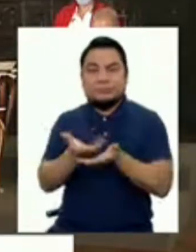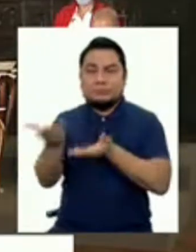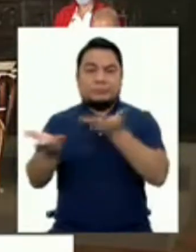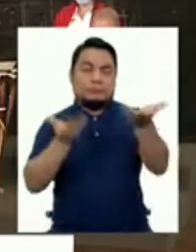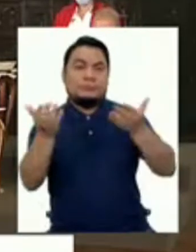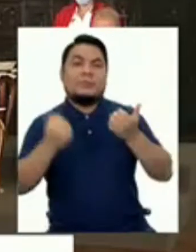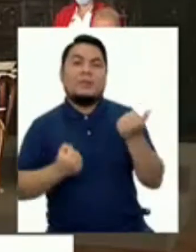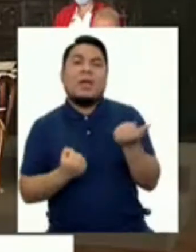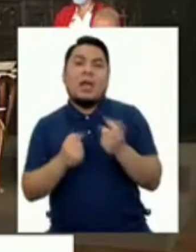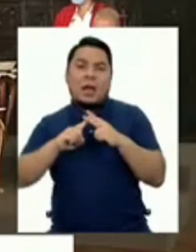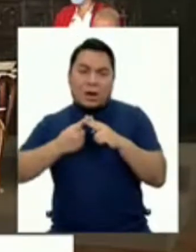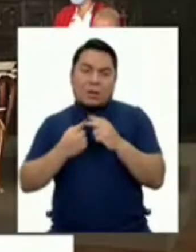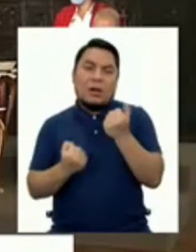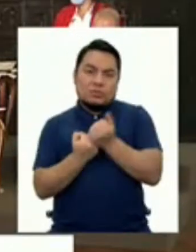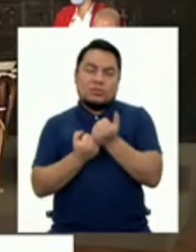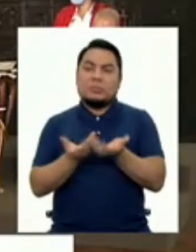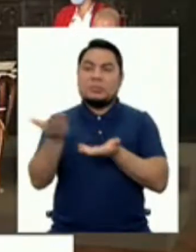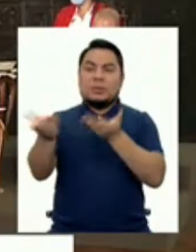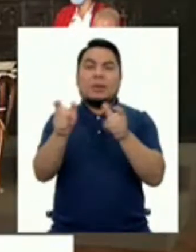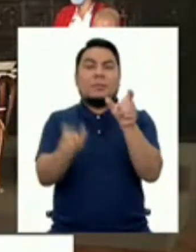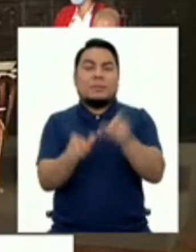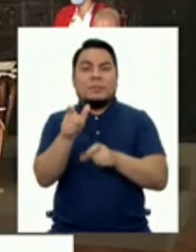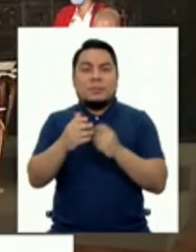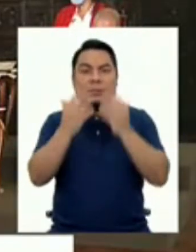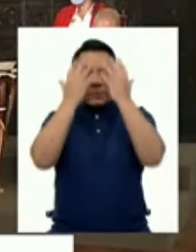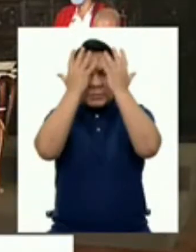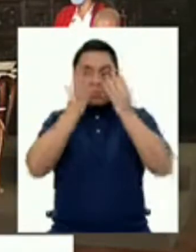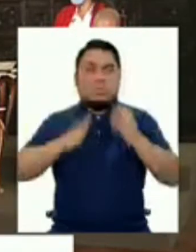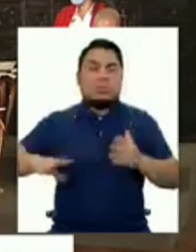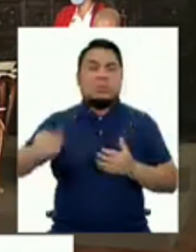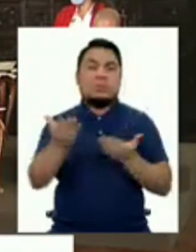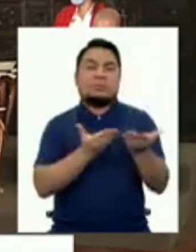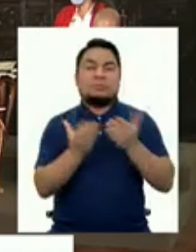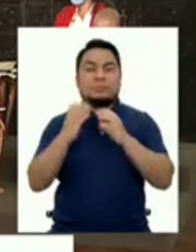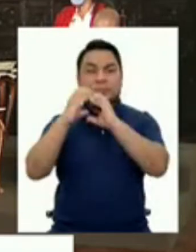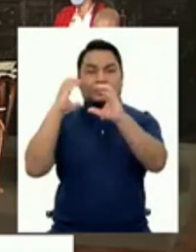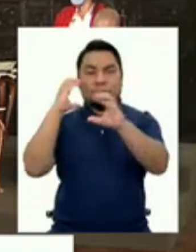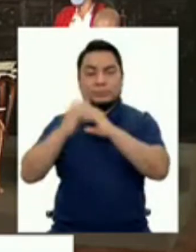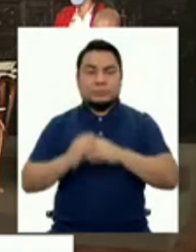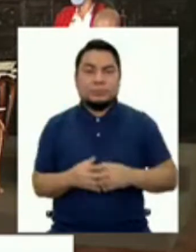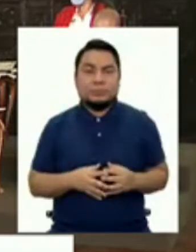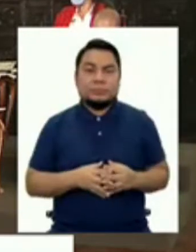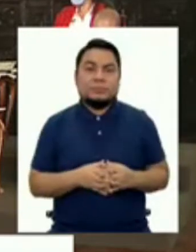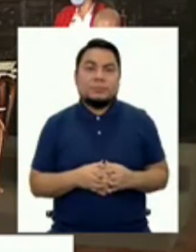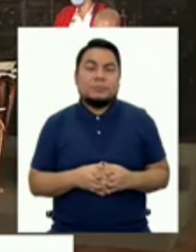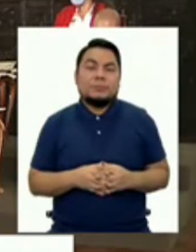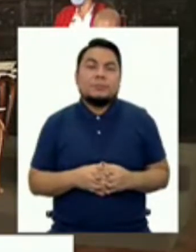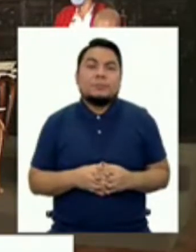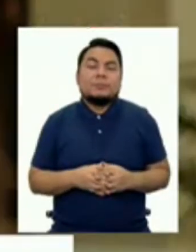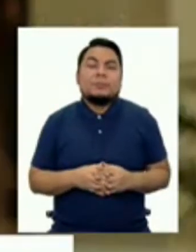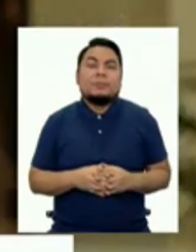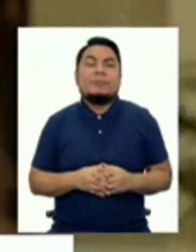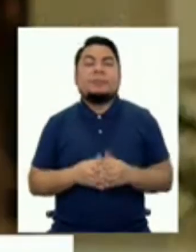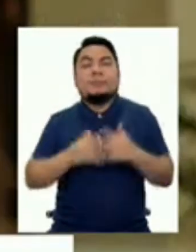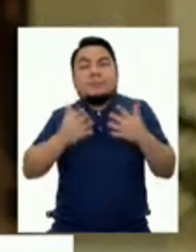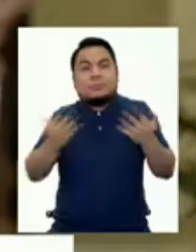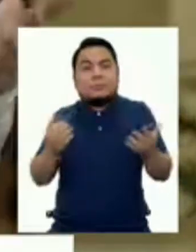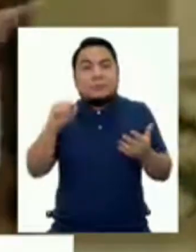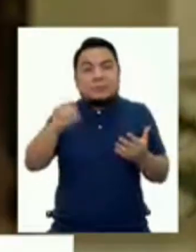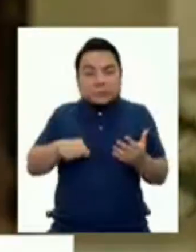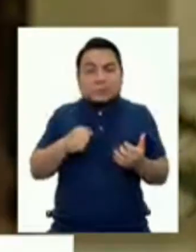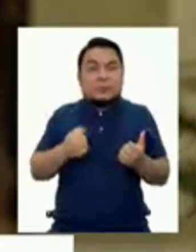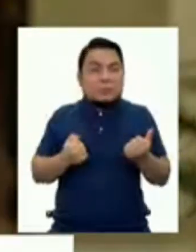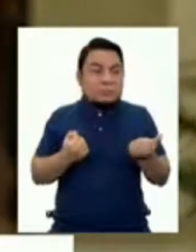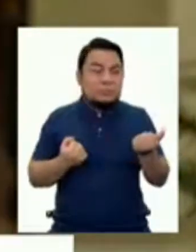una ayuda inicial a los pasajeros de todo el servicio de transporte urbano. Entonces, va a haber un